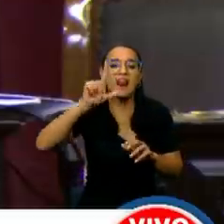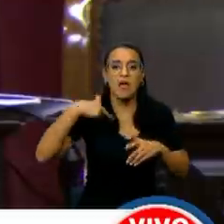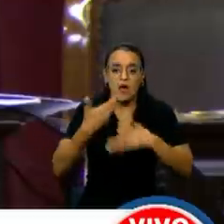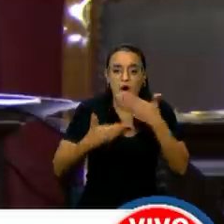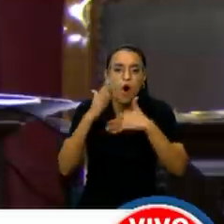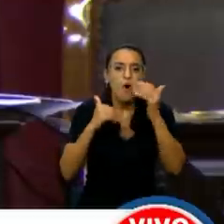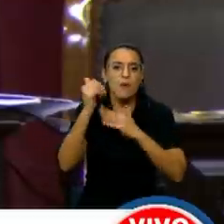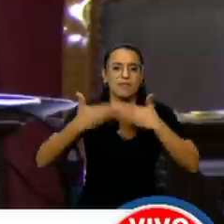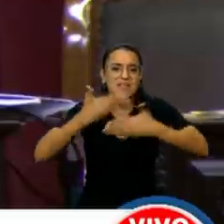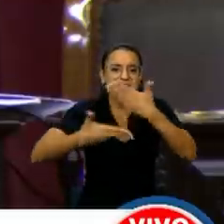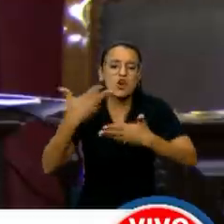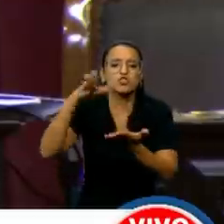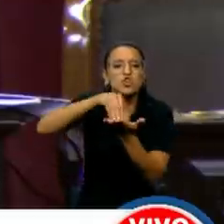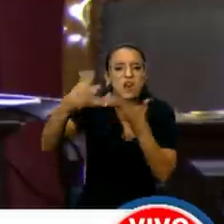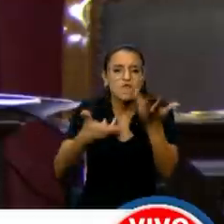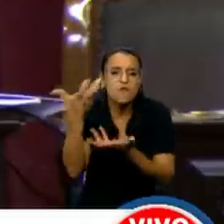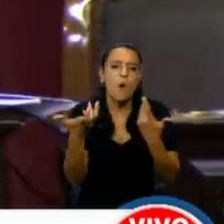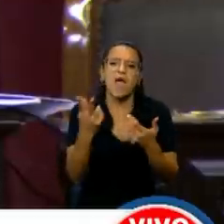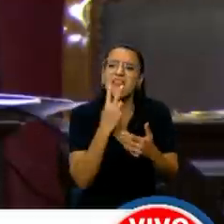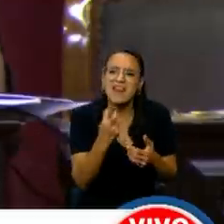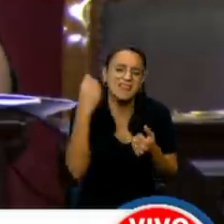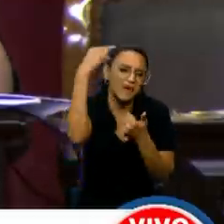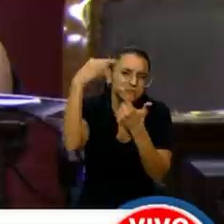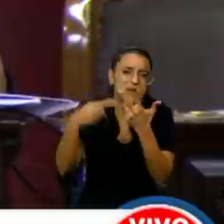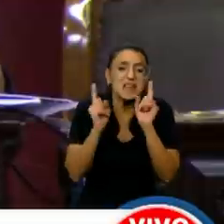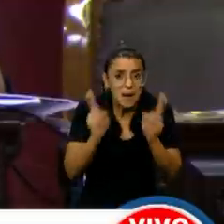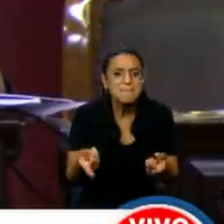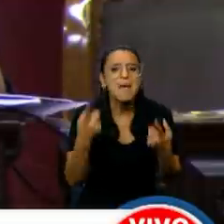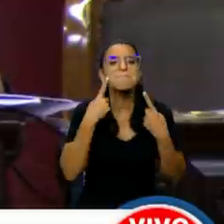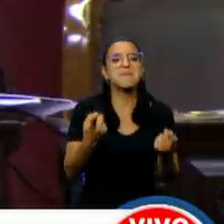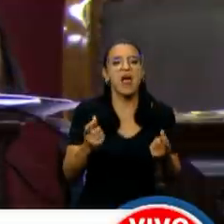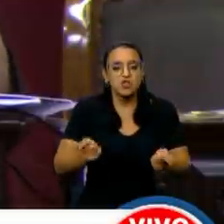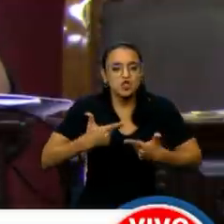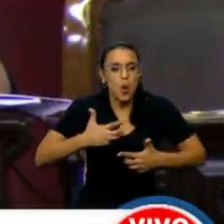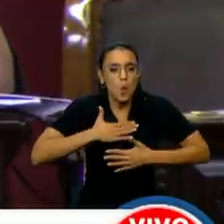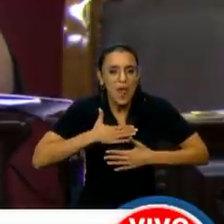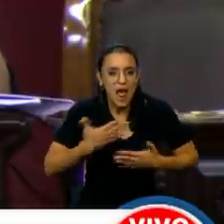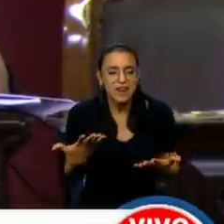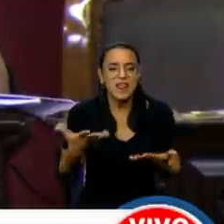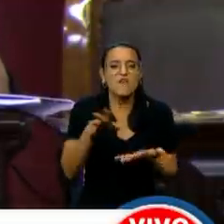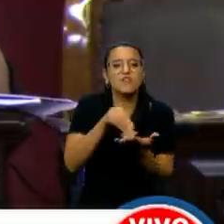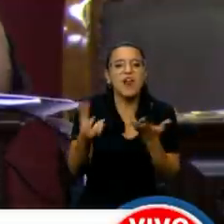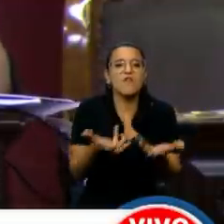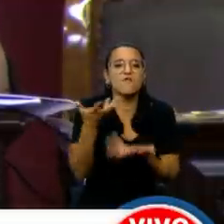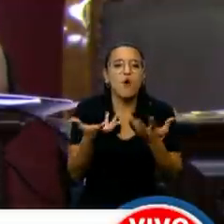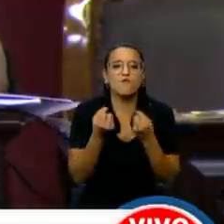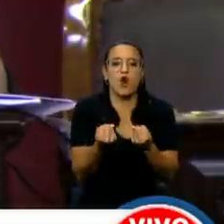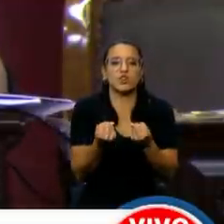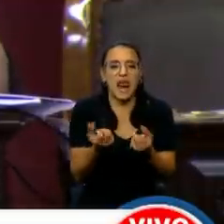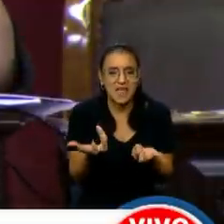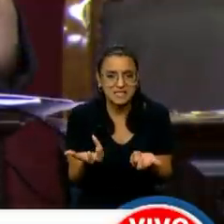desarrollo de tierra del fuego obras de infraestructura de energía también con una mirada de soberanía fortalecer tierra del fuego es